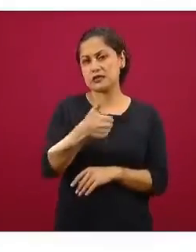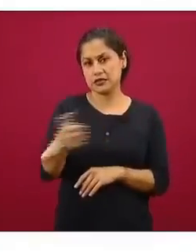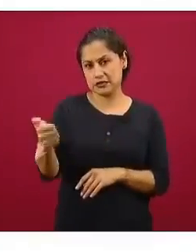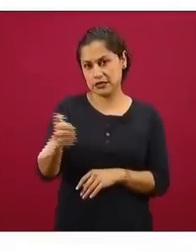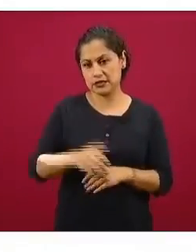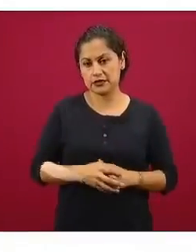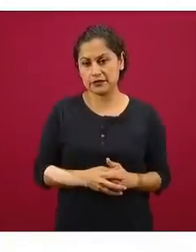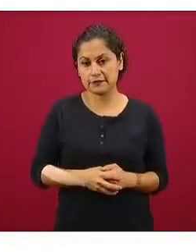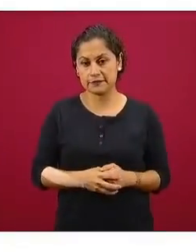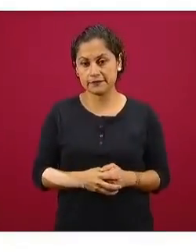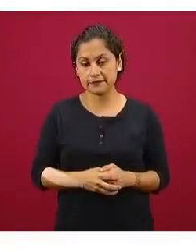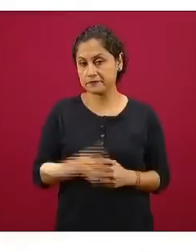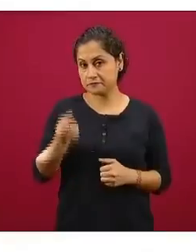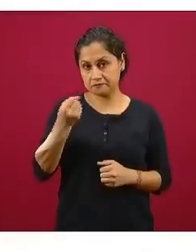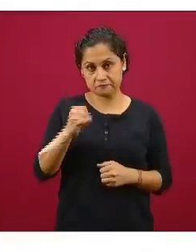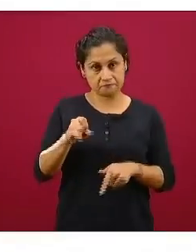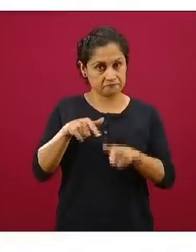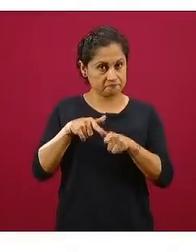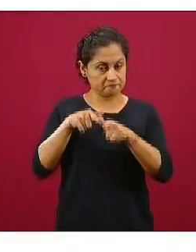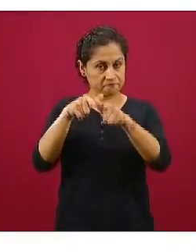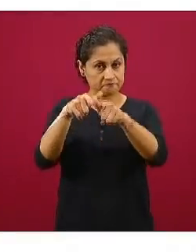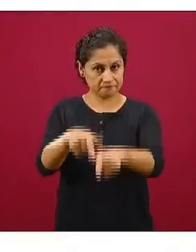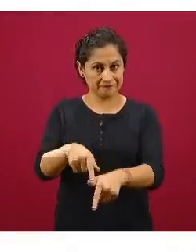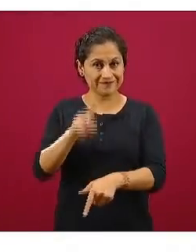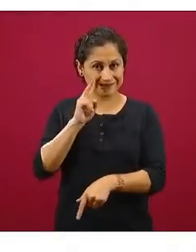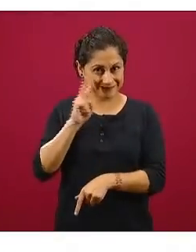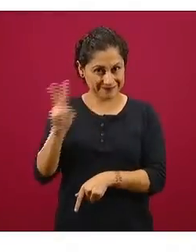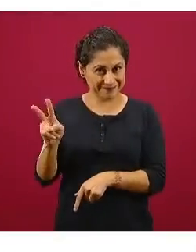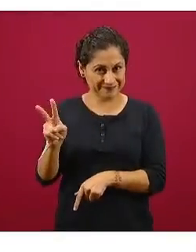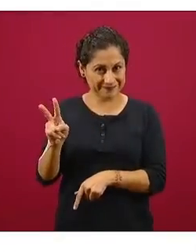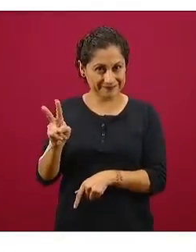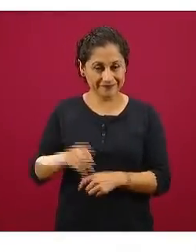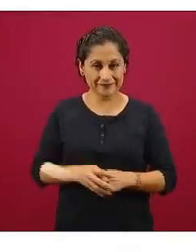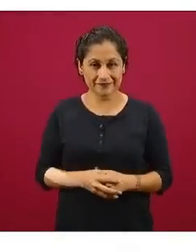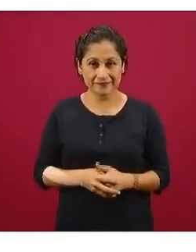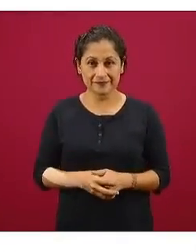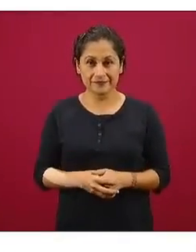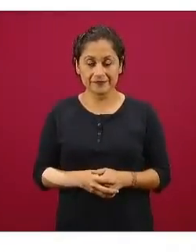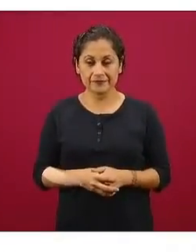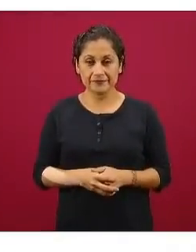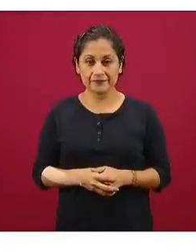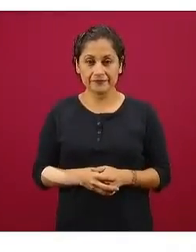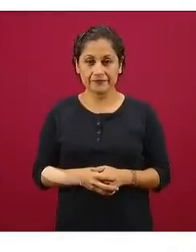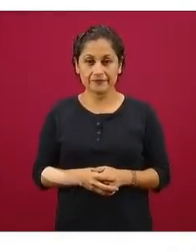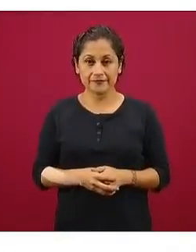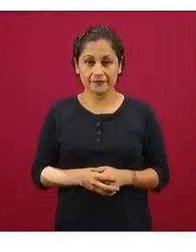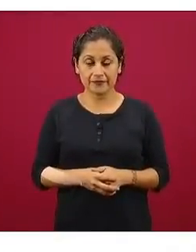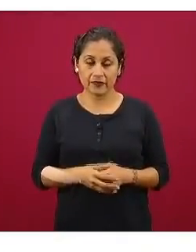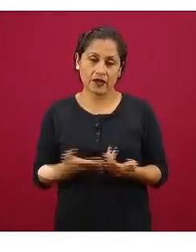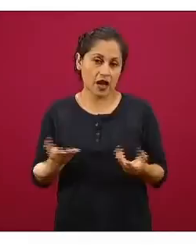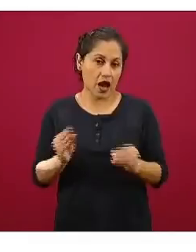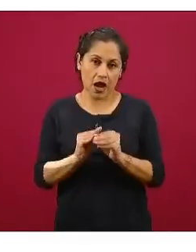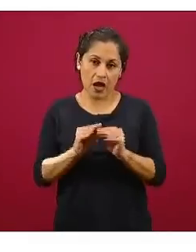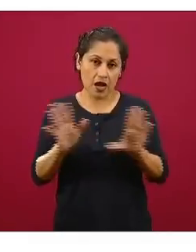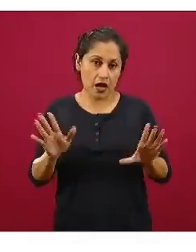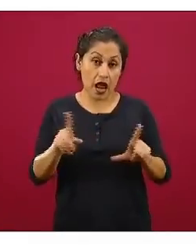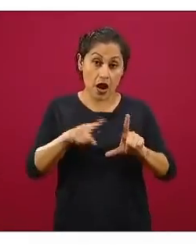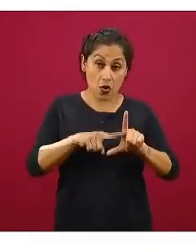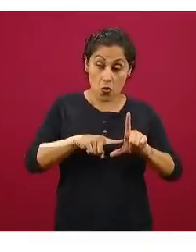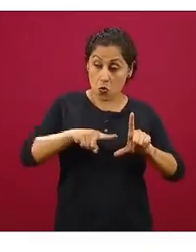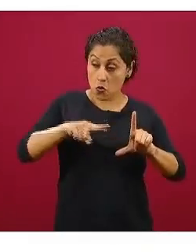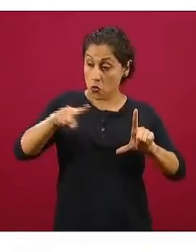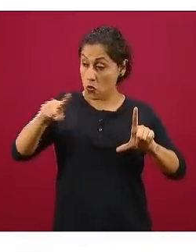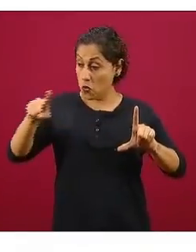4,600. Y así se ha mantenido, pueden ver ustedes claramente que correspondiente con esa prolongación ya por